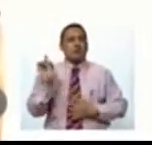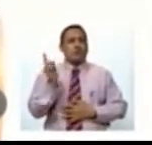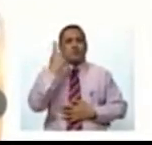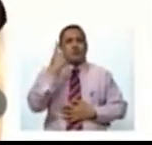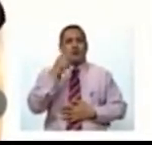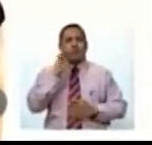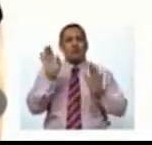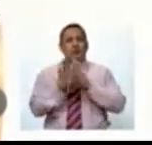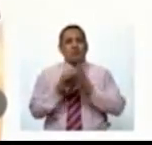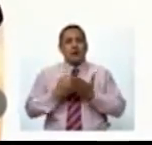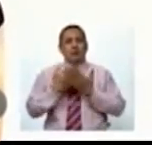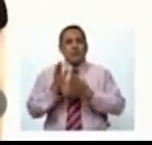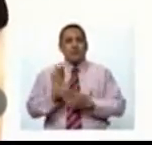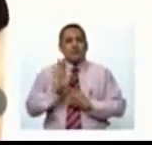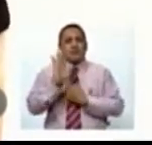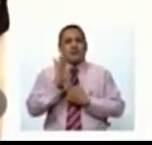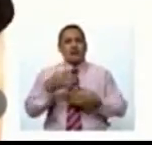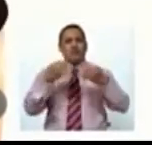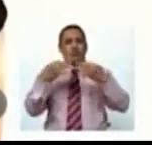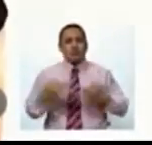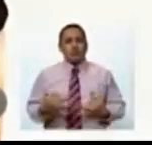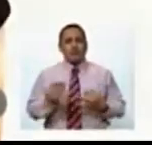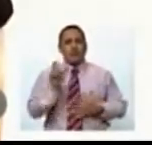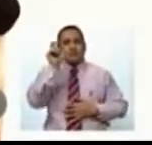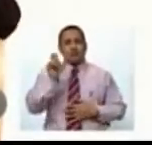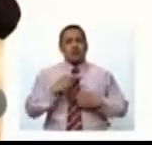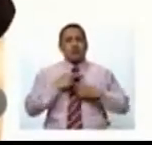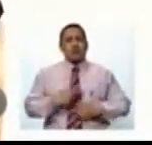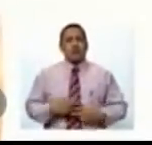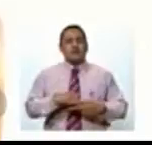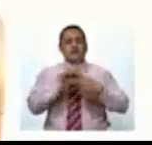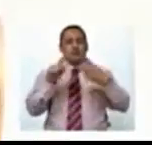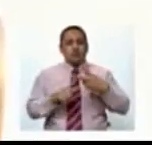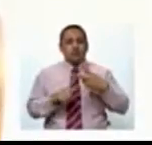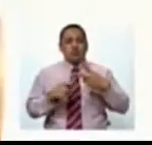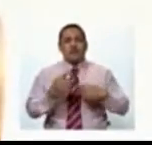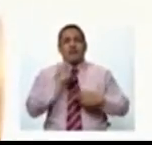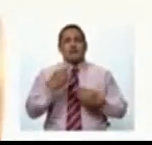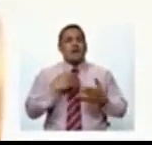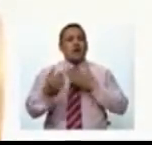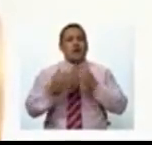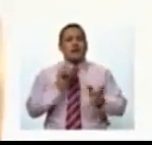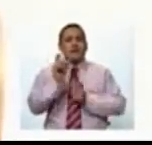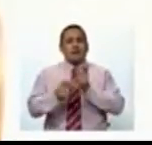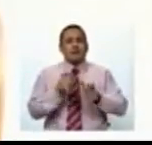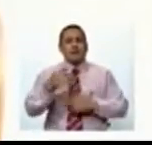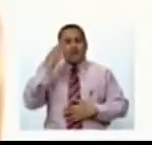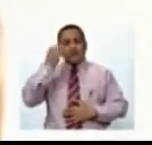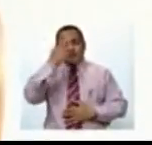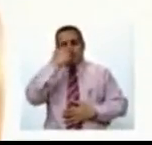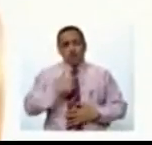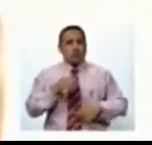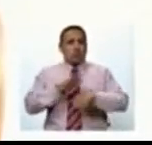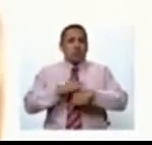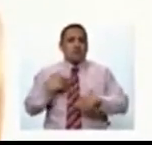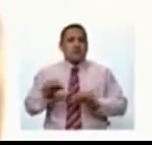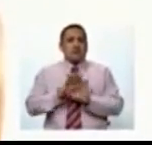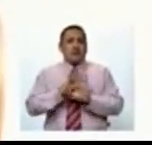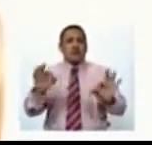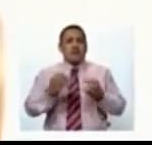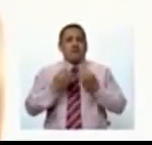principios elementales el principio de la dignidad de la persona humana. Y segundo, que toda persona se presume inocente mientras no exista